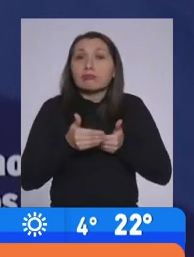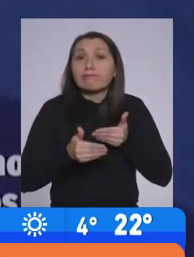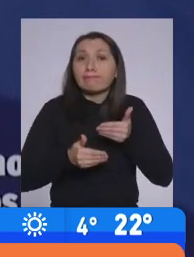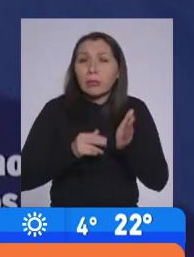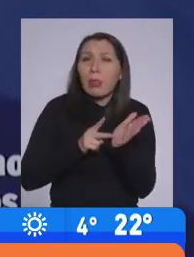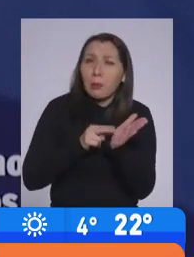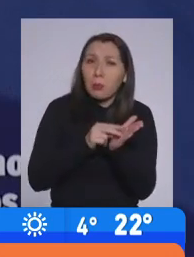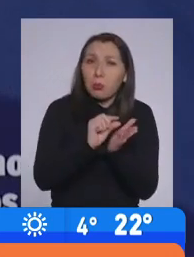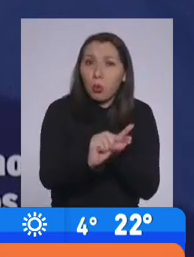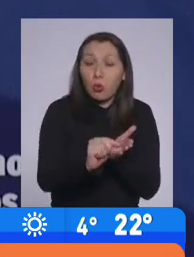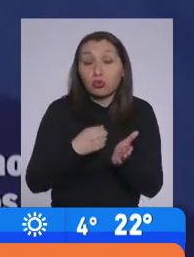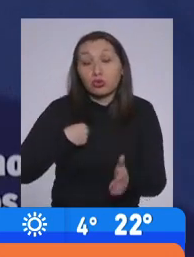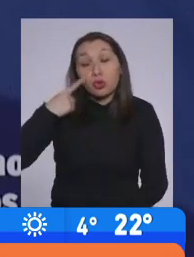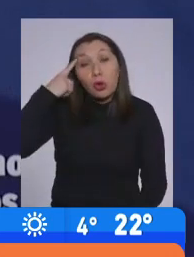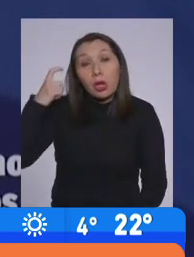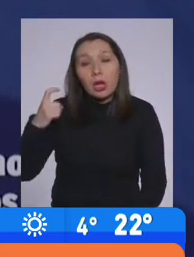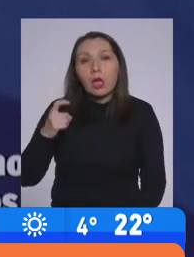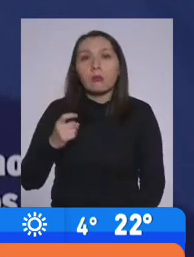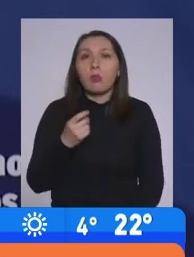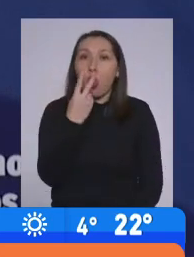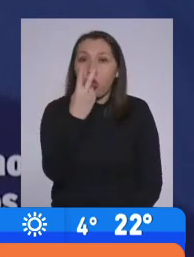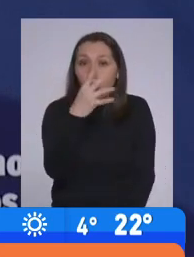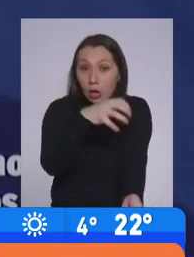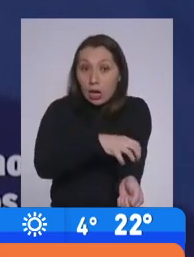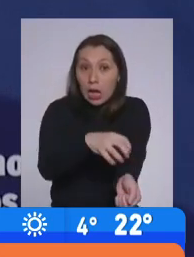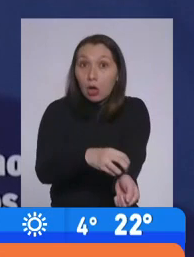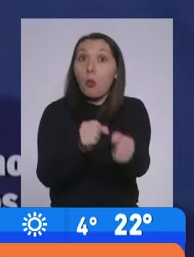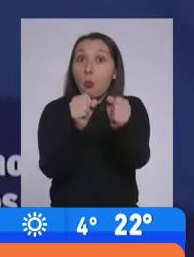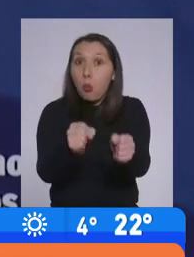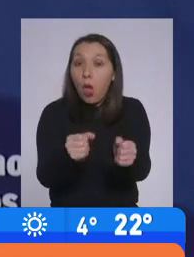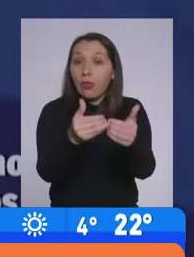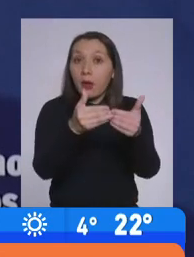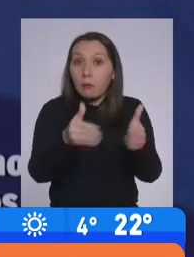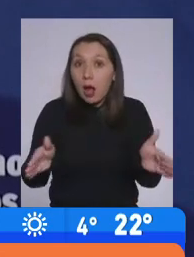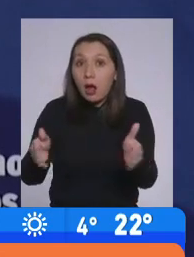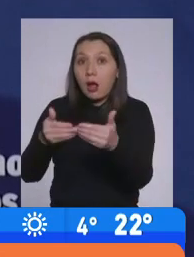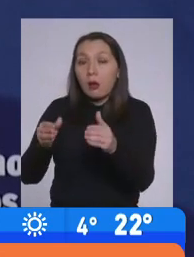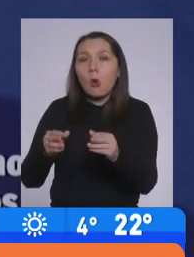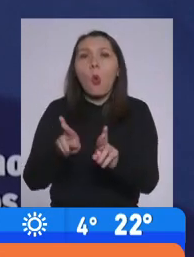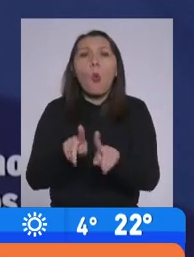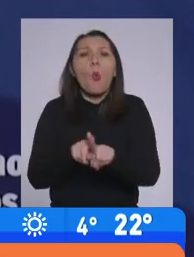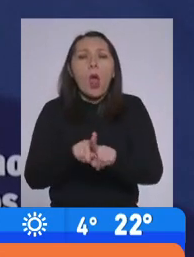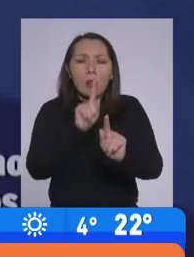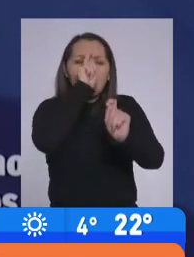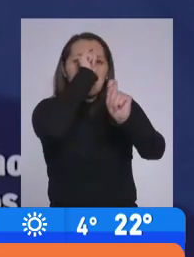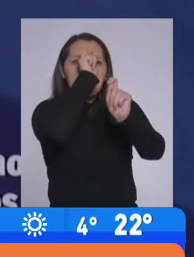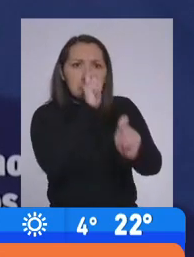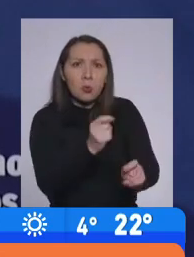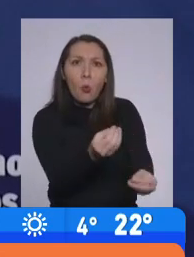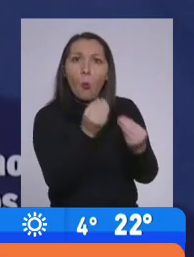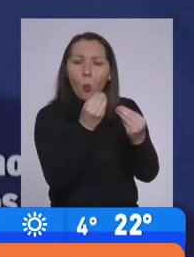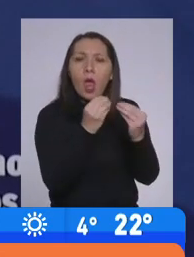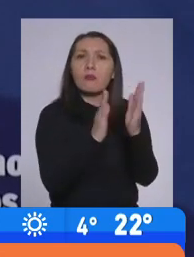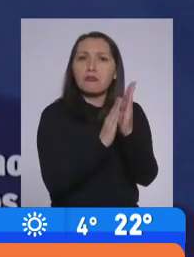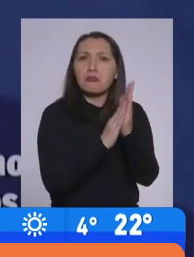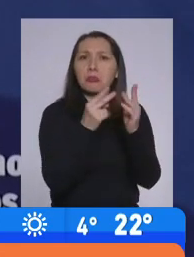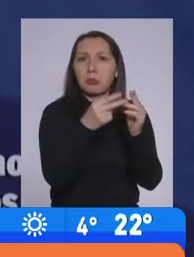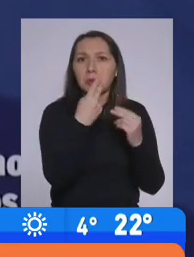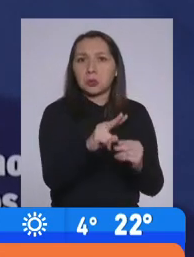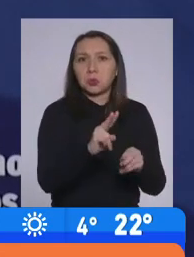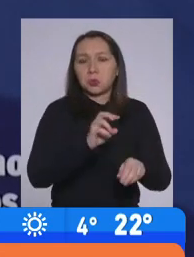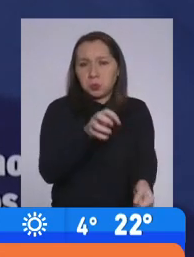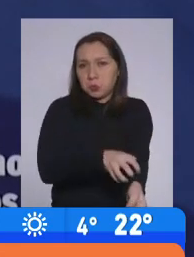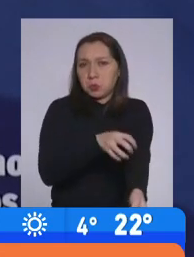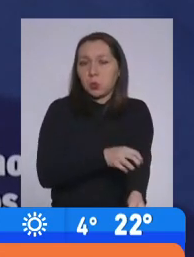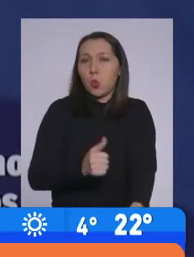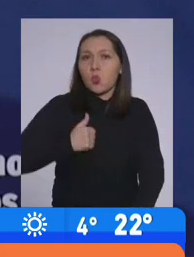que darle a dos regiones esta posibilidad es un reconocimiento a lo que ha hecho la población en esas regiones